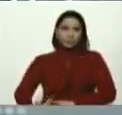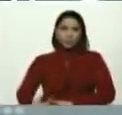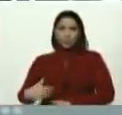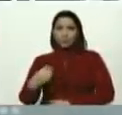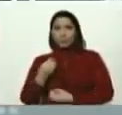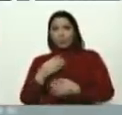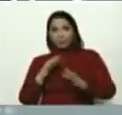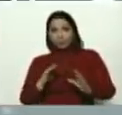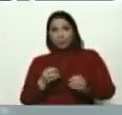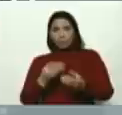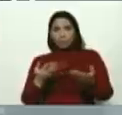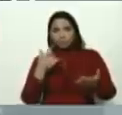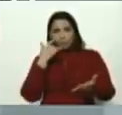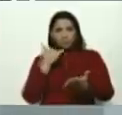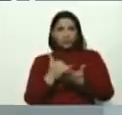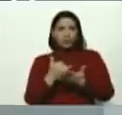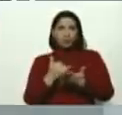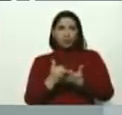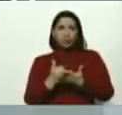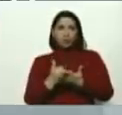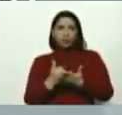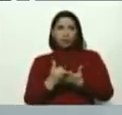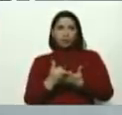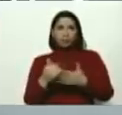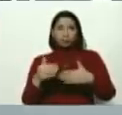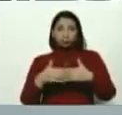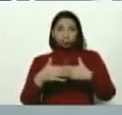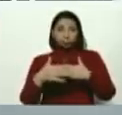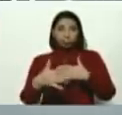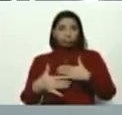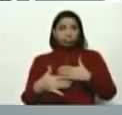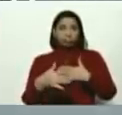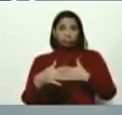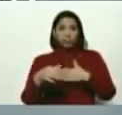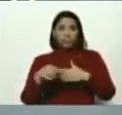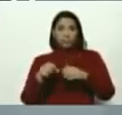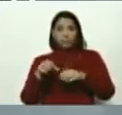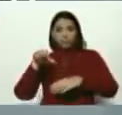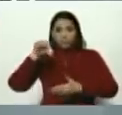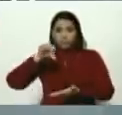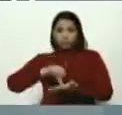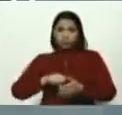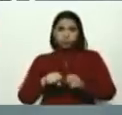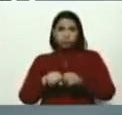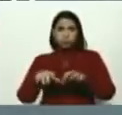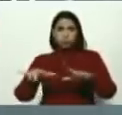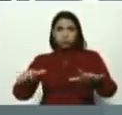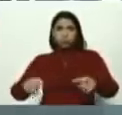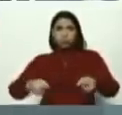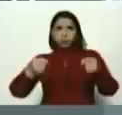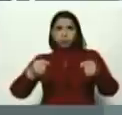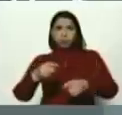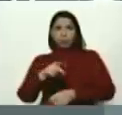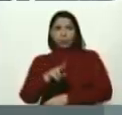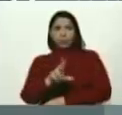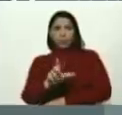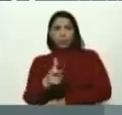que, bueno, para que usted vea en la extensión de ese foco del mercado de las pulgas del estado